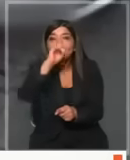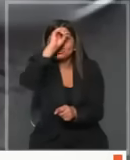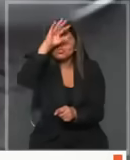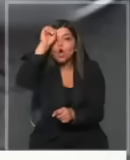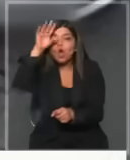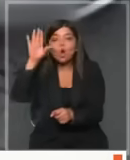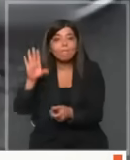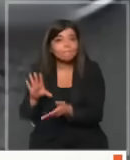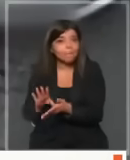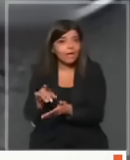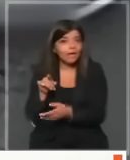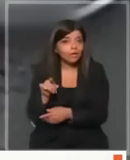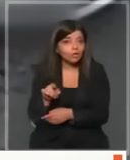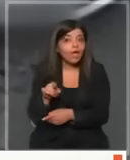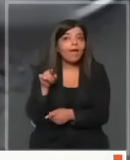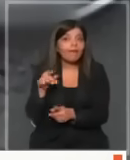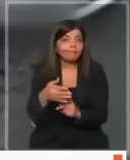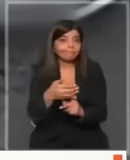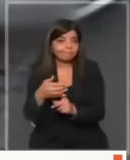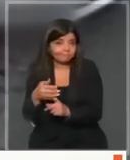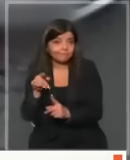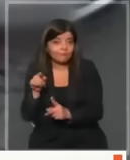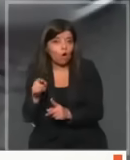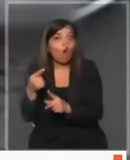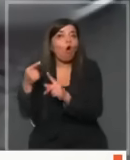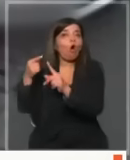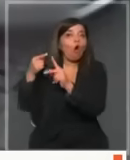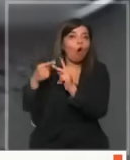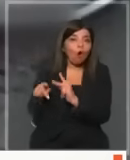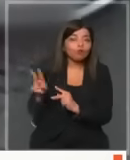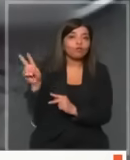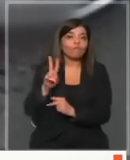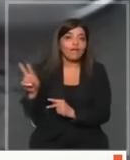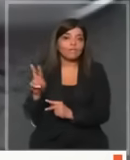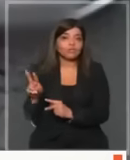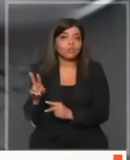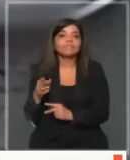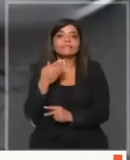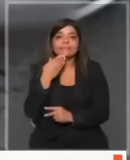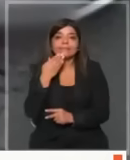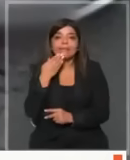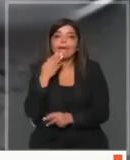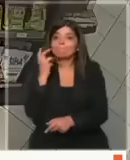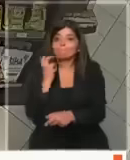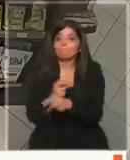del rapto, y Leonardo Vázquez, venezolano, también violento ejecutor del delito.